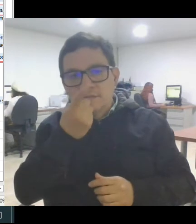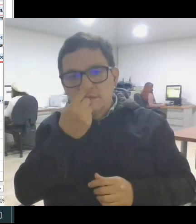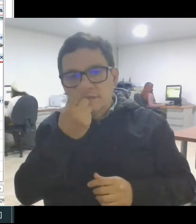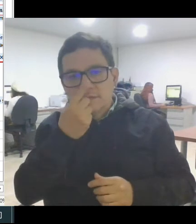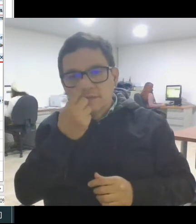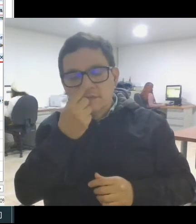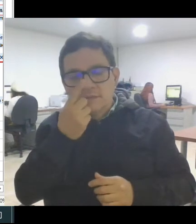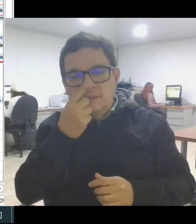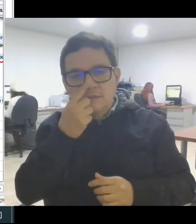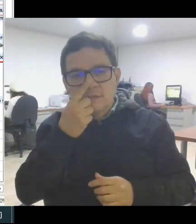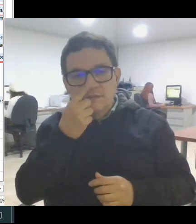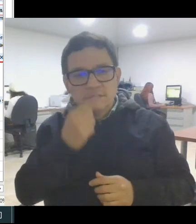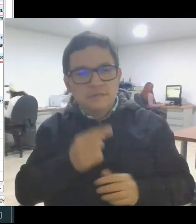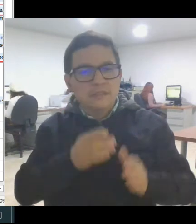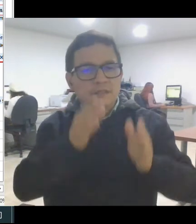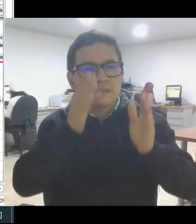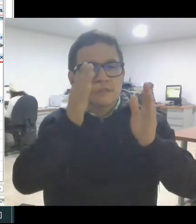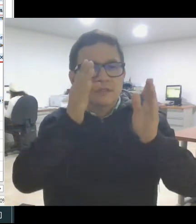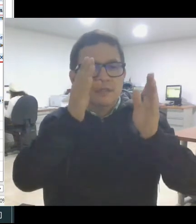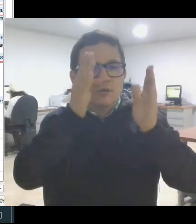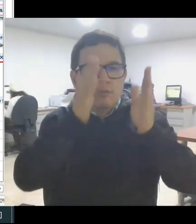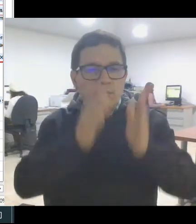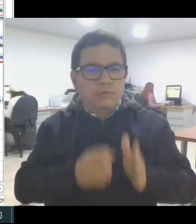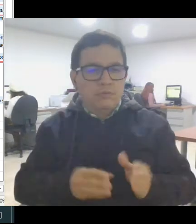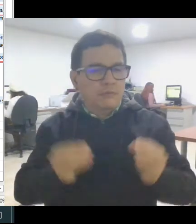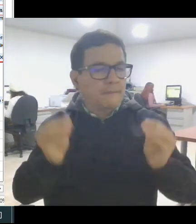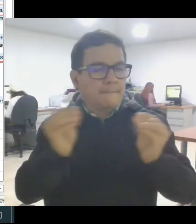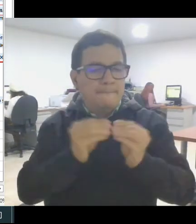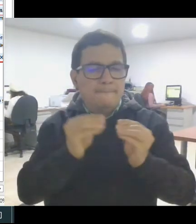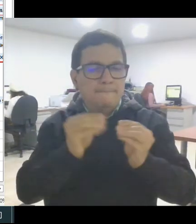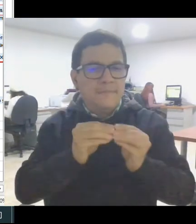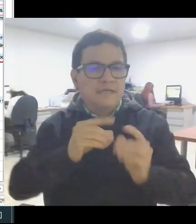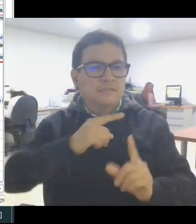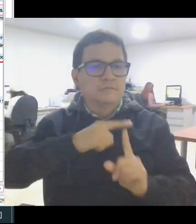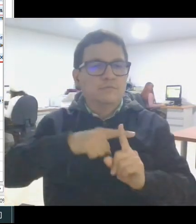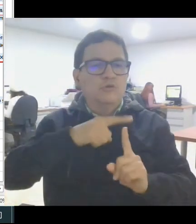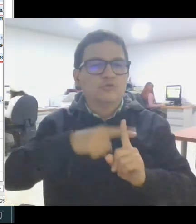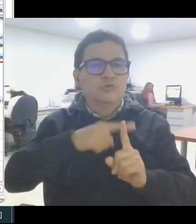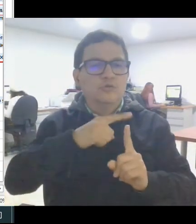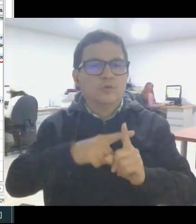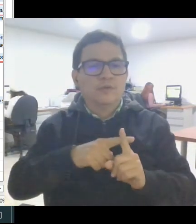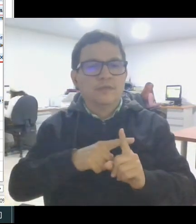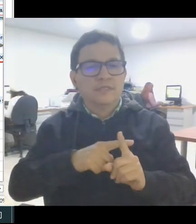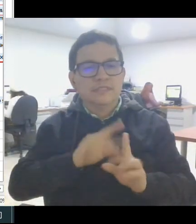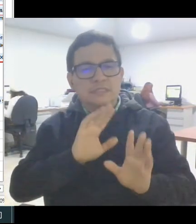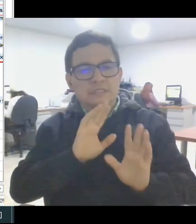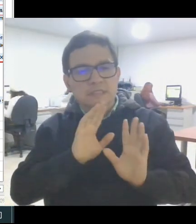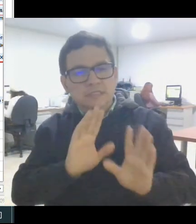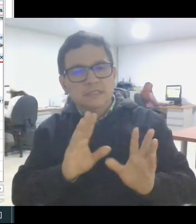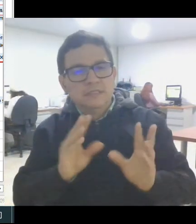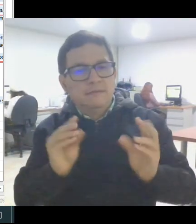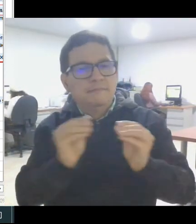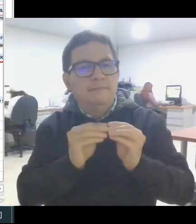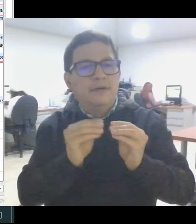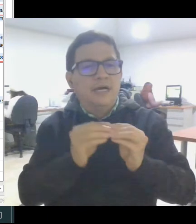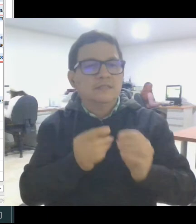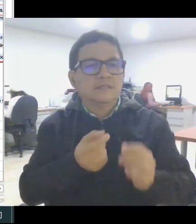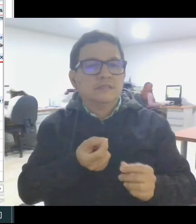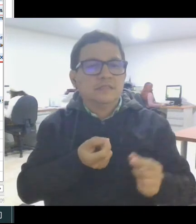columna más positiva, la razón que sea más cerca a 0. En este caso